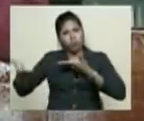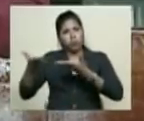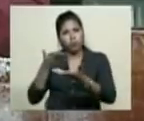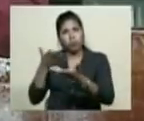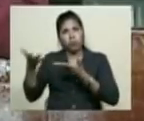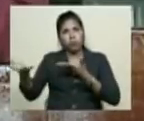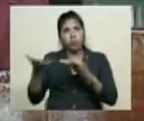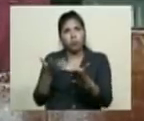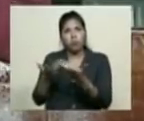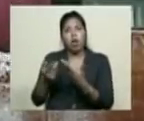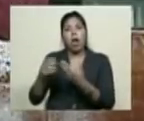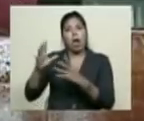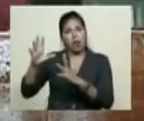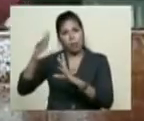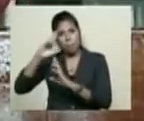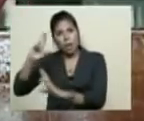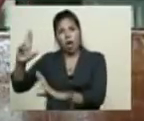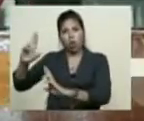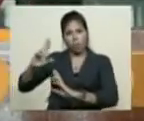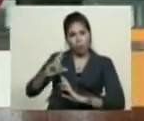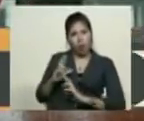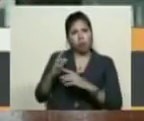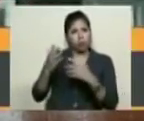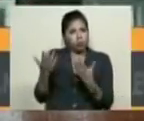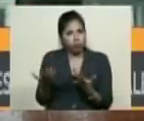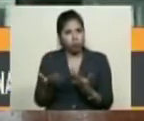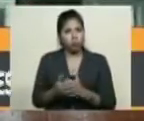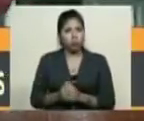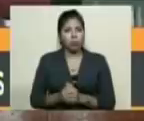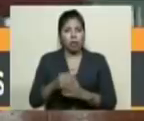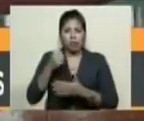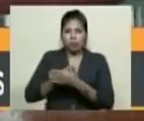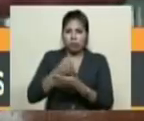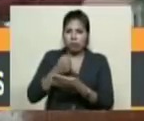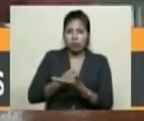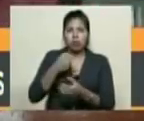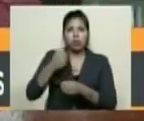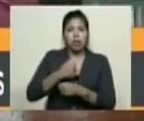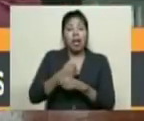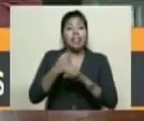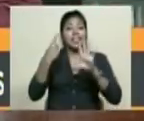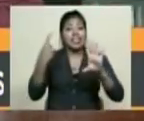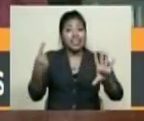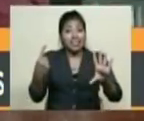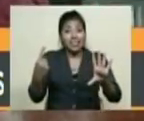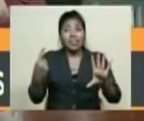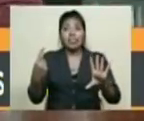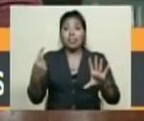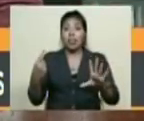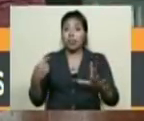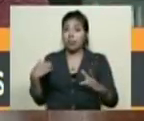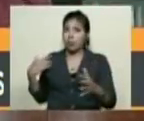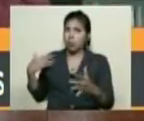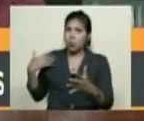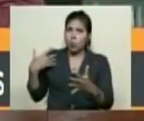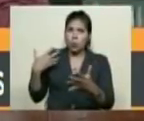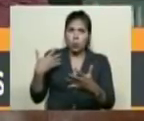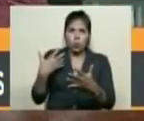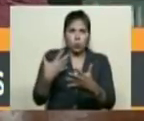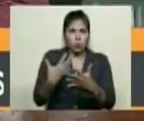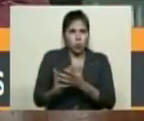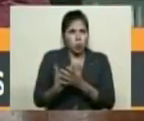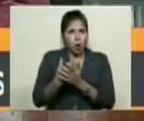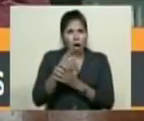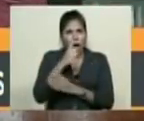de reconocimiento a la labor cumplida durante 6 décadas, junto a Fidel y luego él al